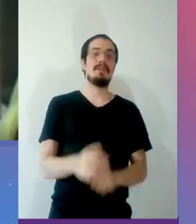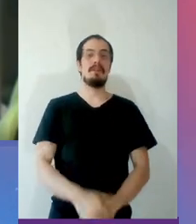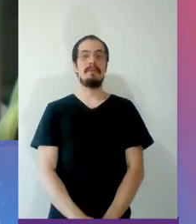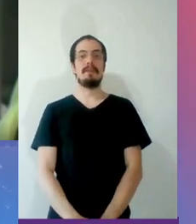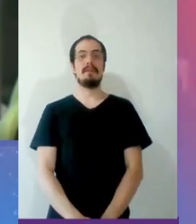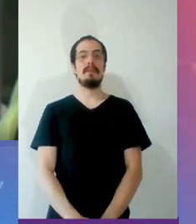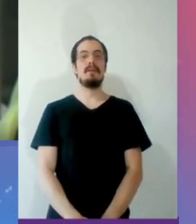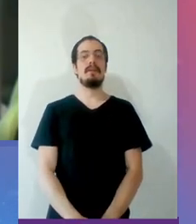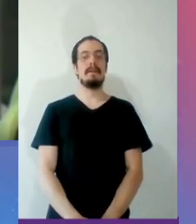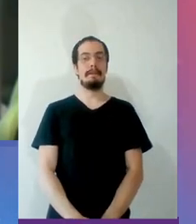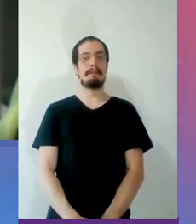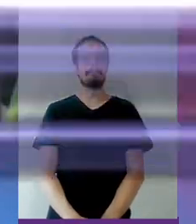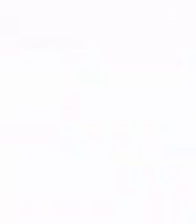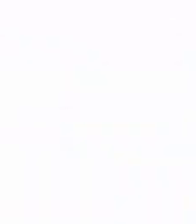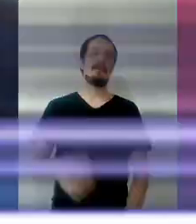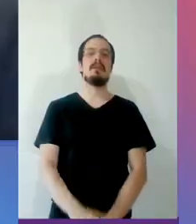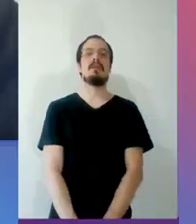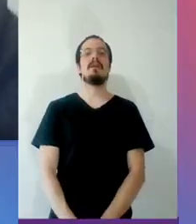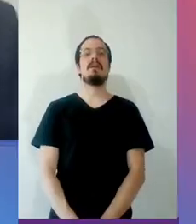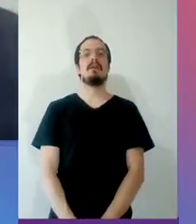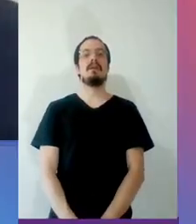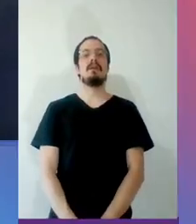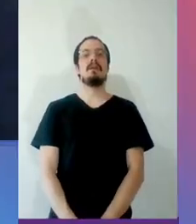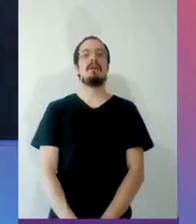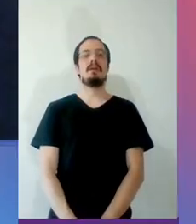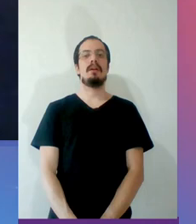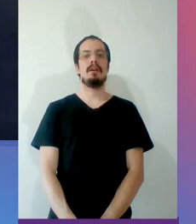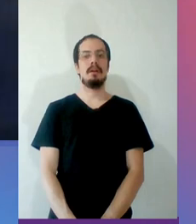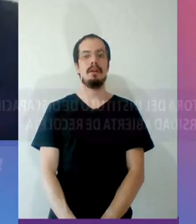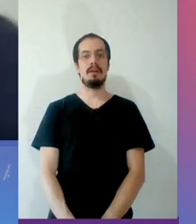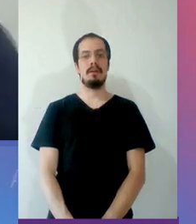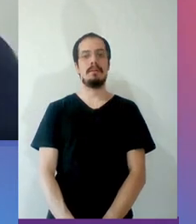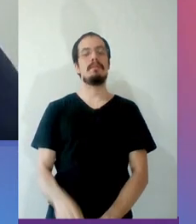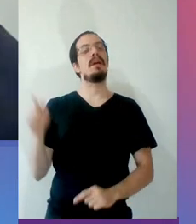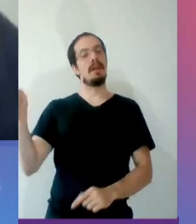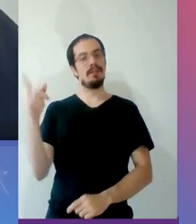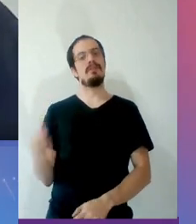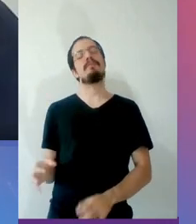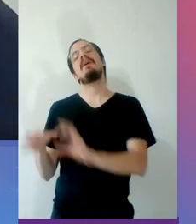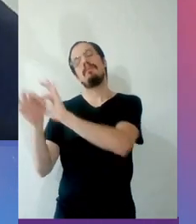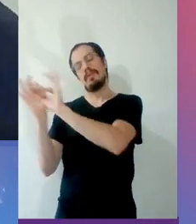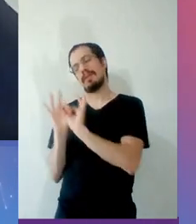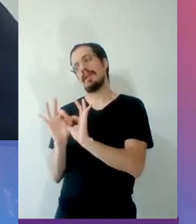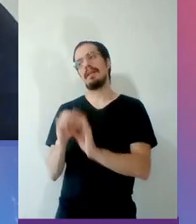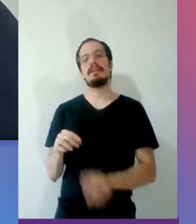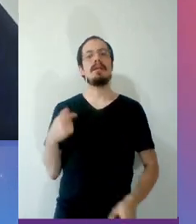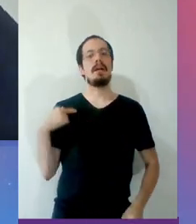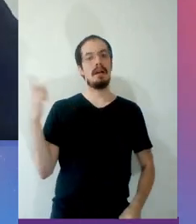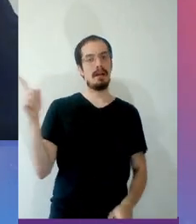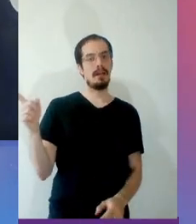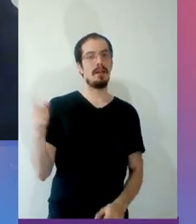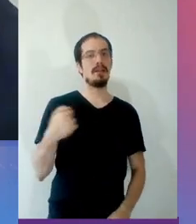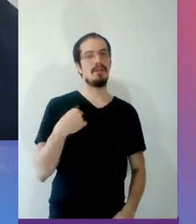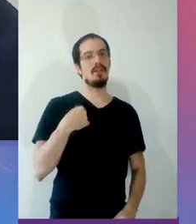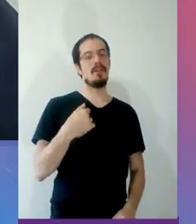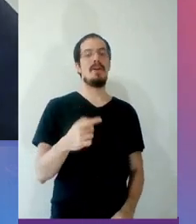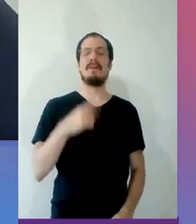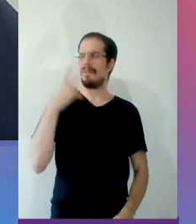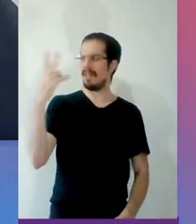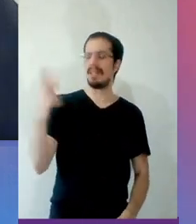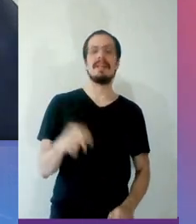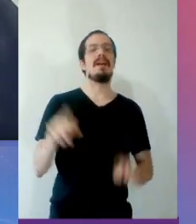yo creo que es importante. Muchas gracias, Vanessa, y veía sonreír a Elia cuando hablábamos del Chile